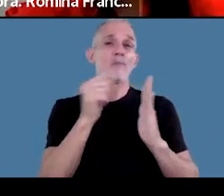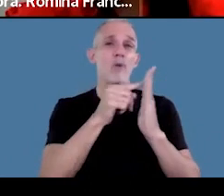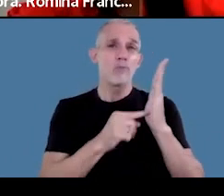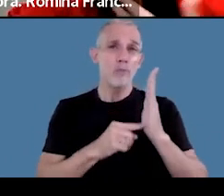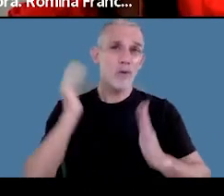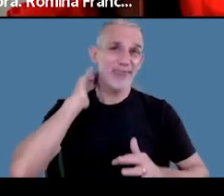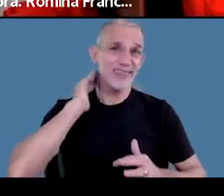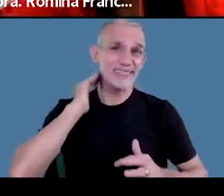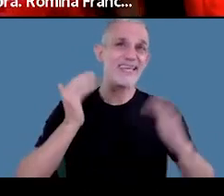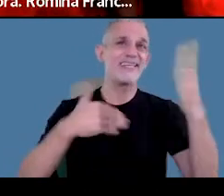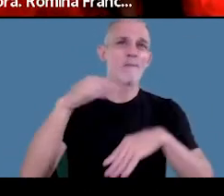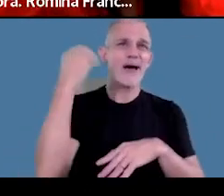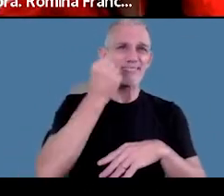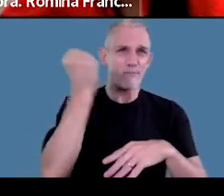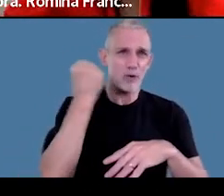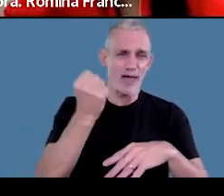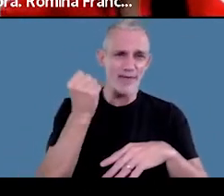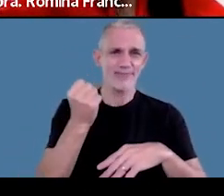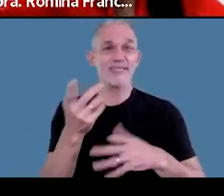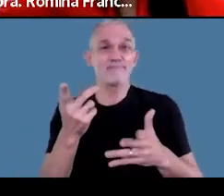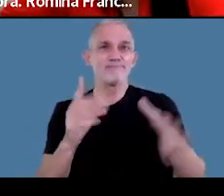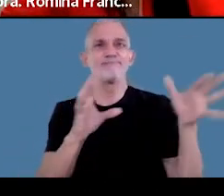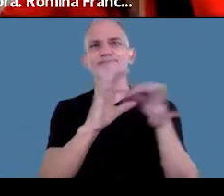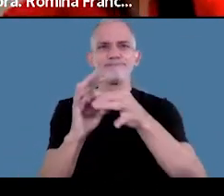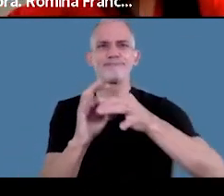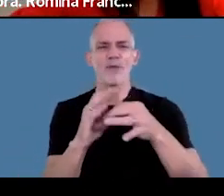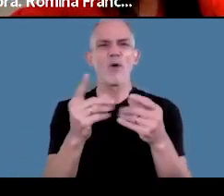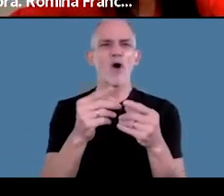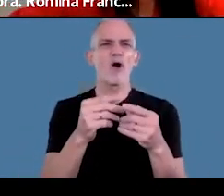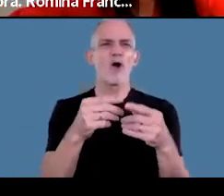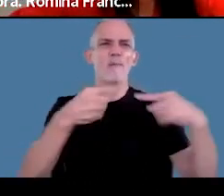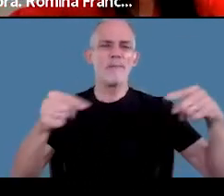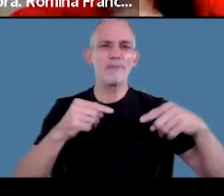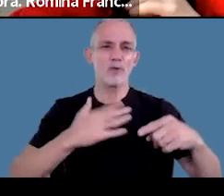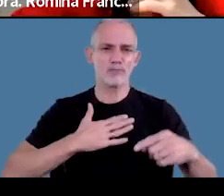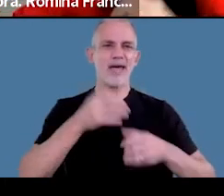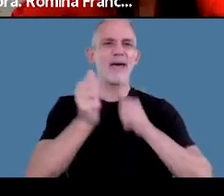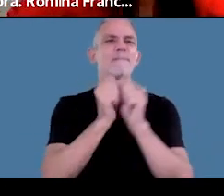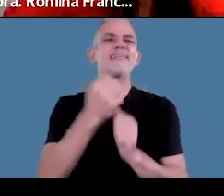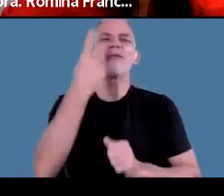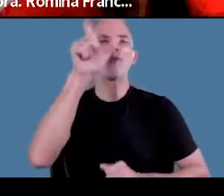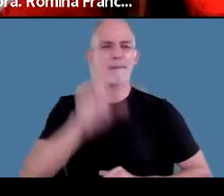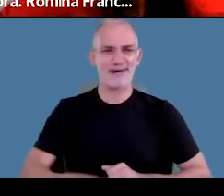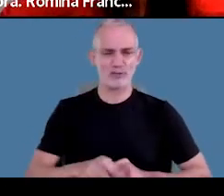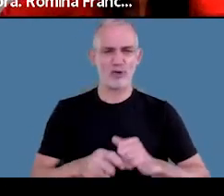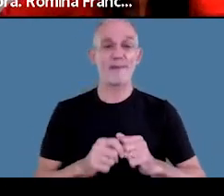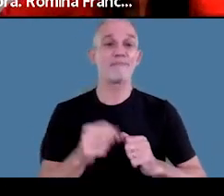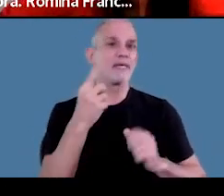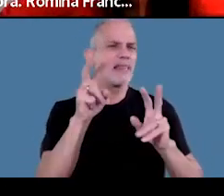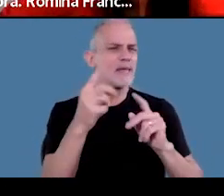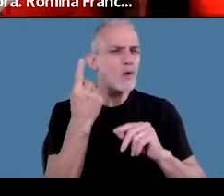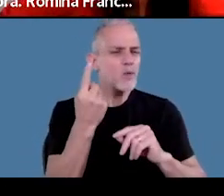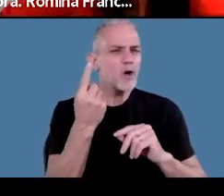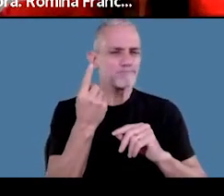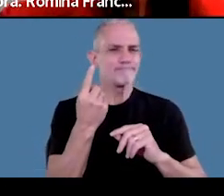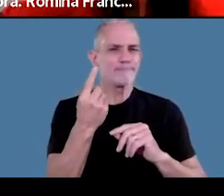los más importantes y, bueno, y están muy relacionados con las explotaciones unipersonales. Una de las cuestiones, que es una de las que